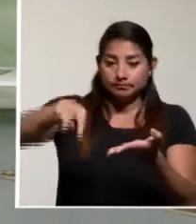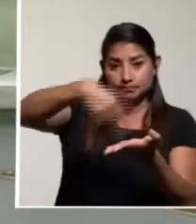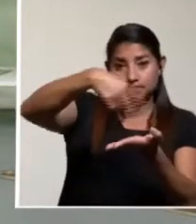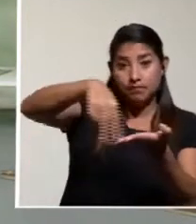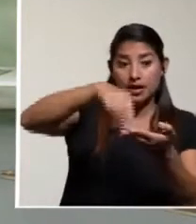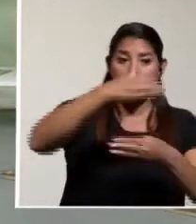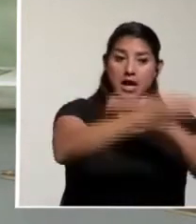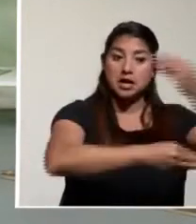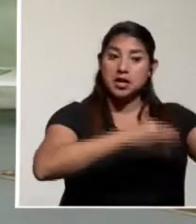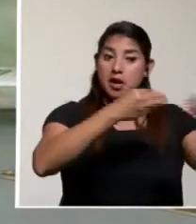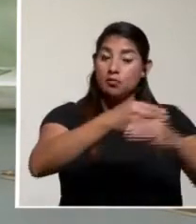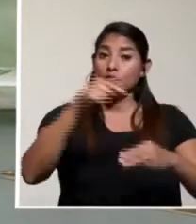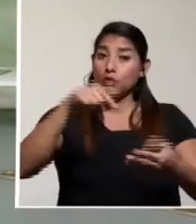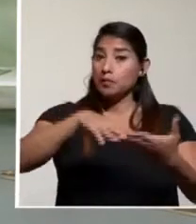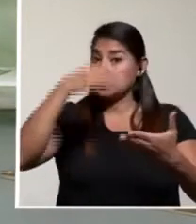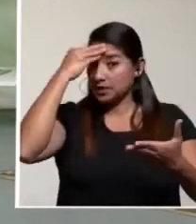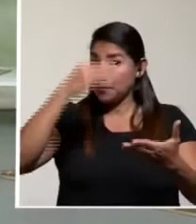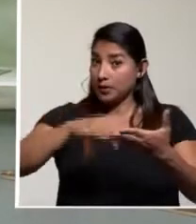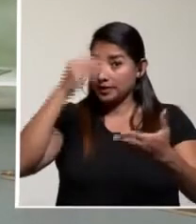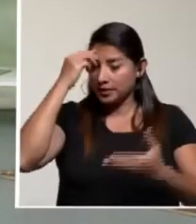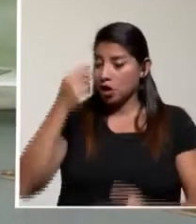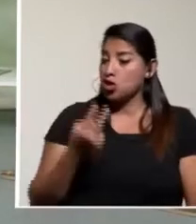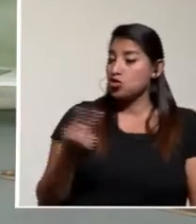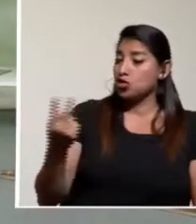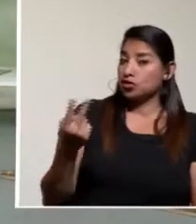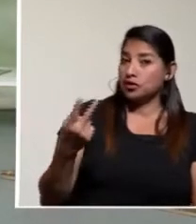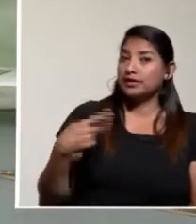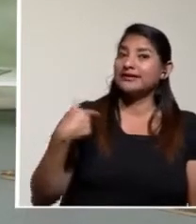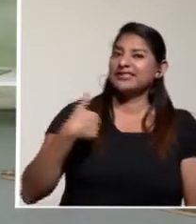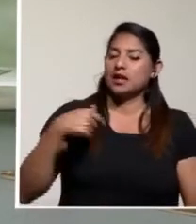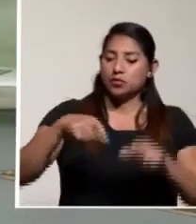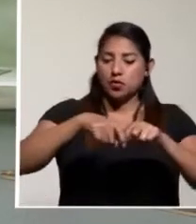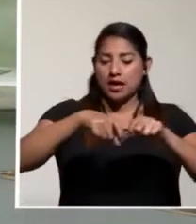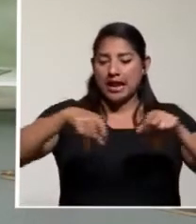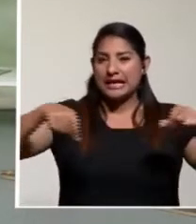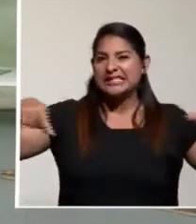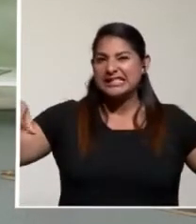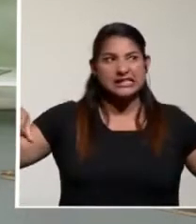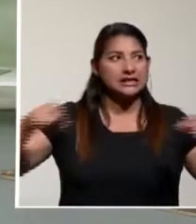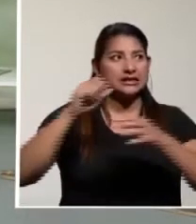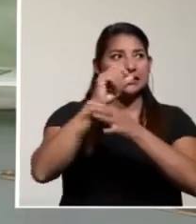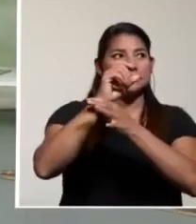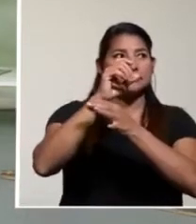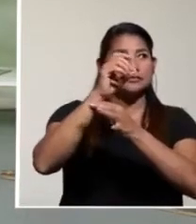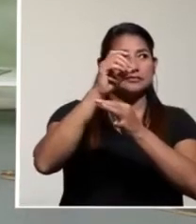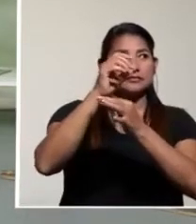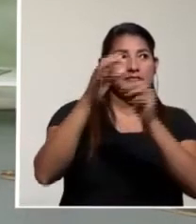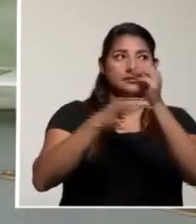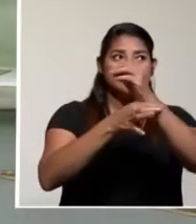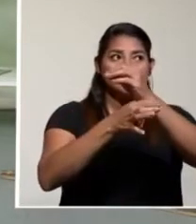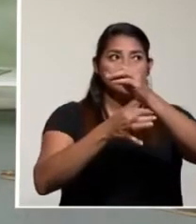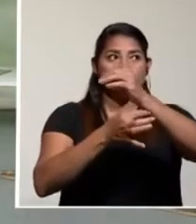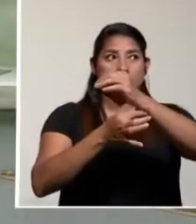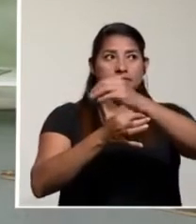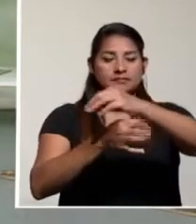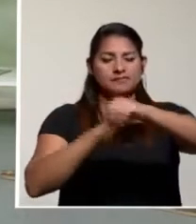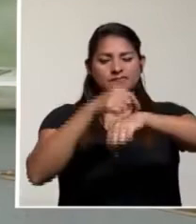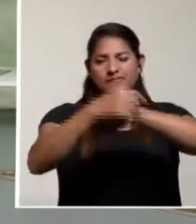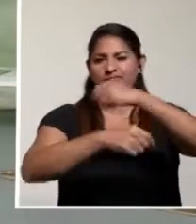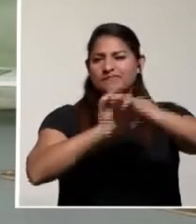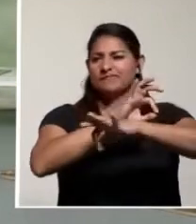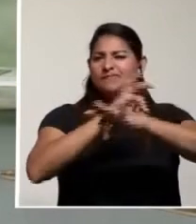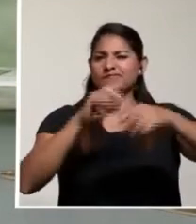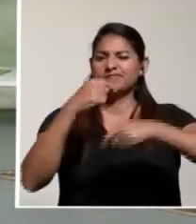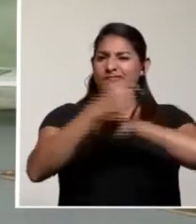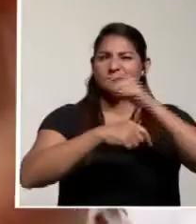mundo. Niña Carla y yo tenemos unas cintas que nos acabamos de poner en las muñecas. esto, lo que quiero decirles